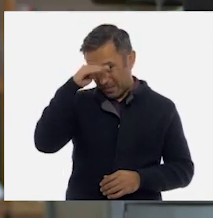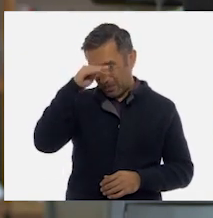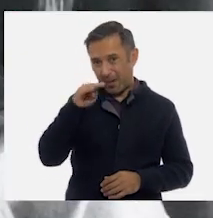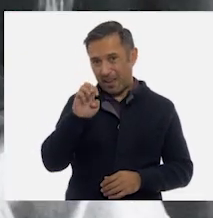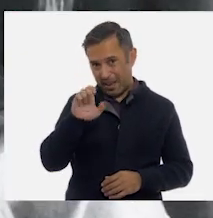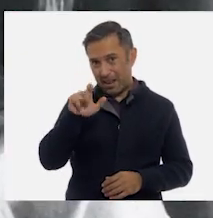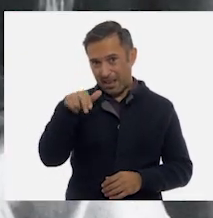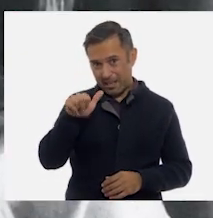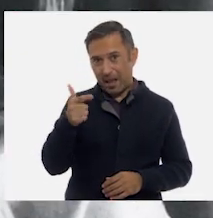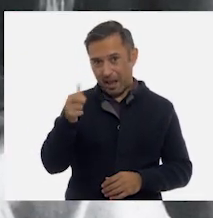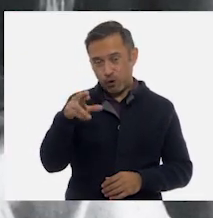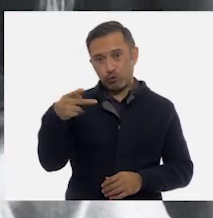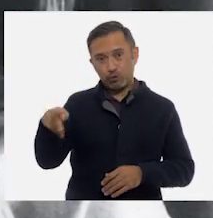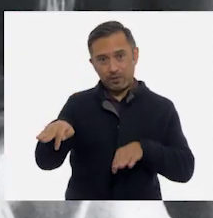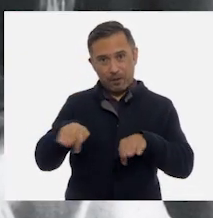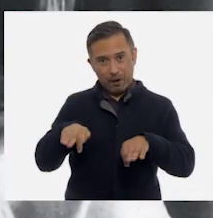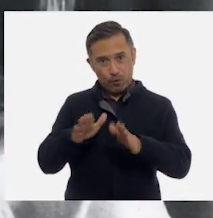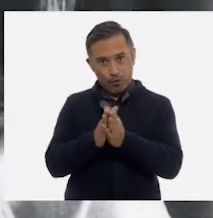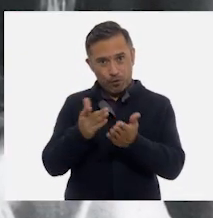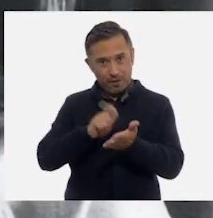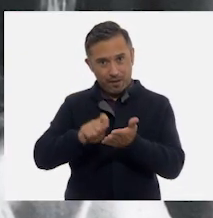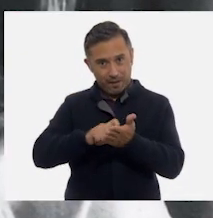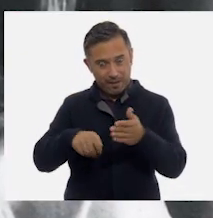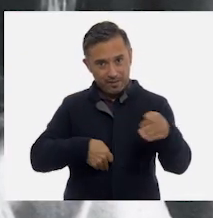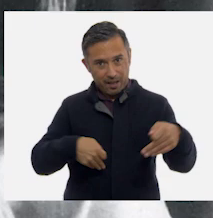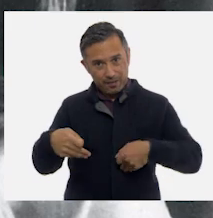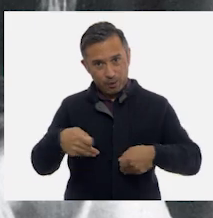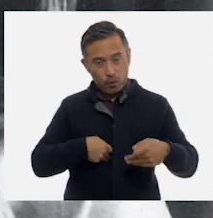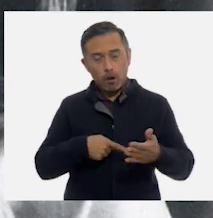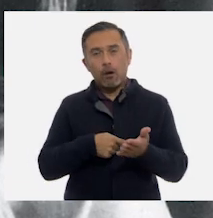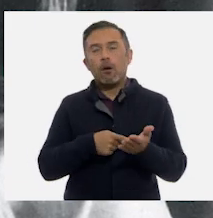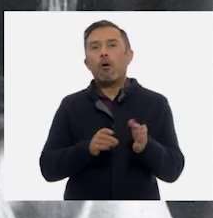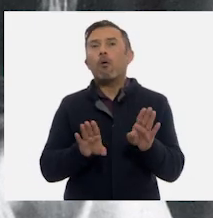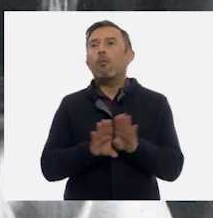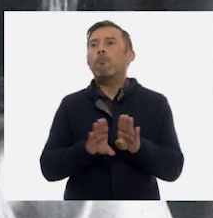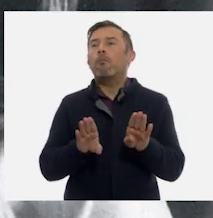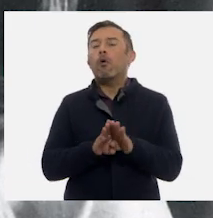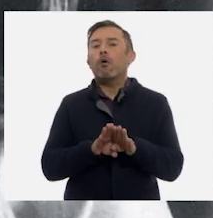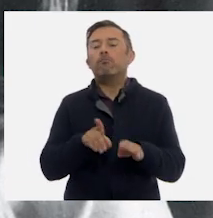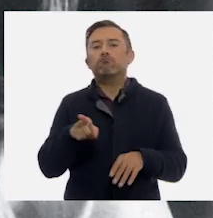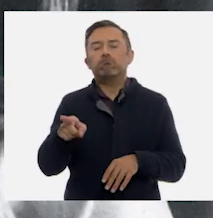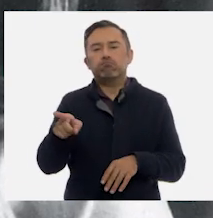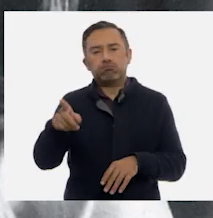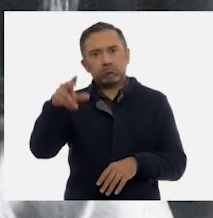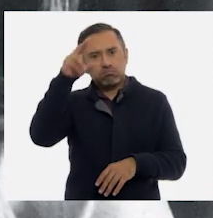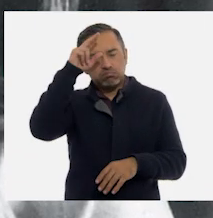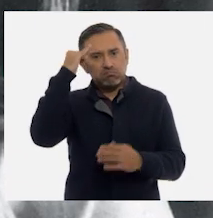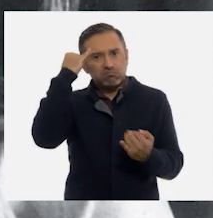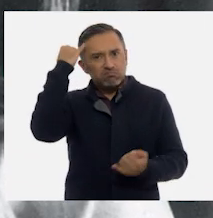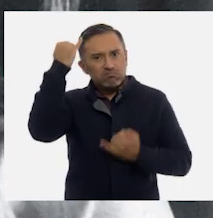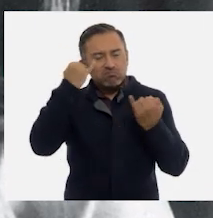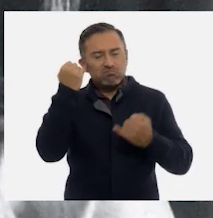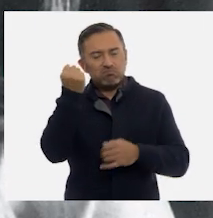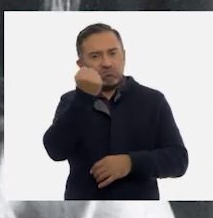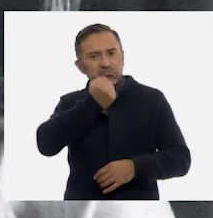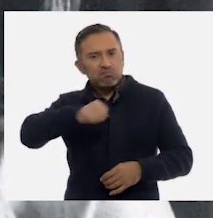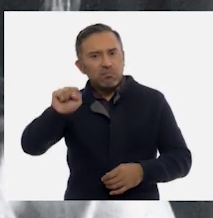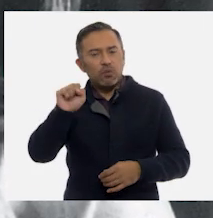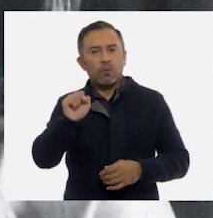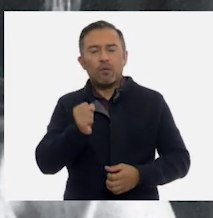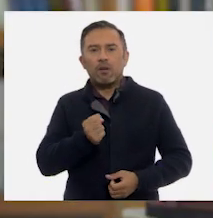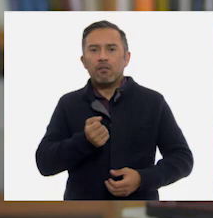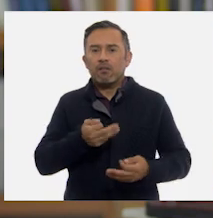Elena Garro como una capacidad creativa y dramatúrgica